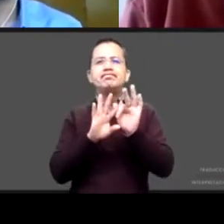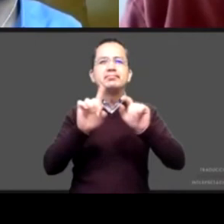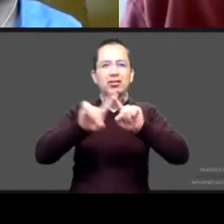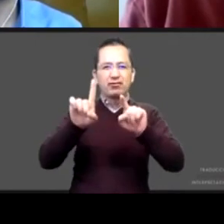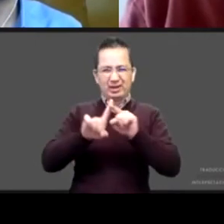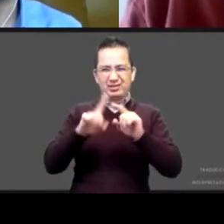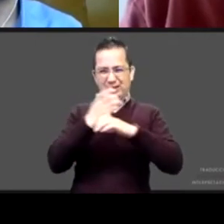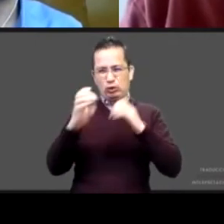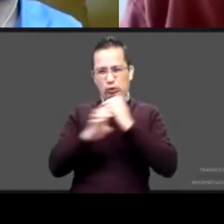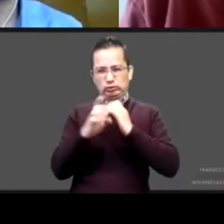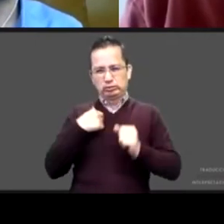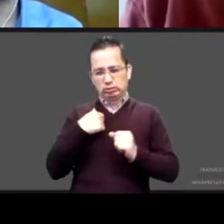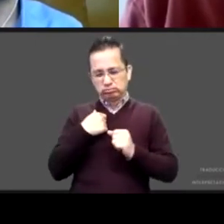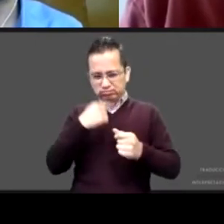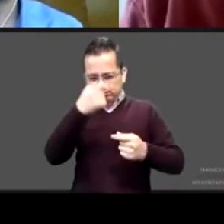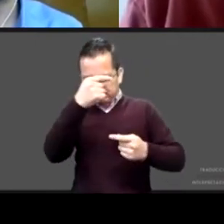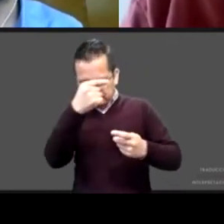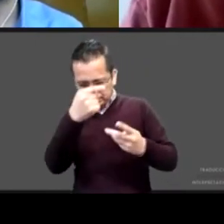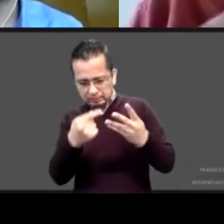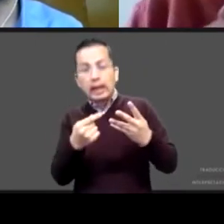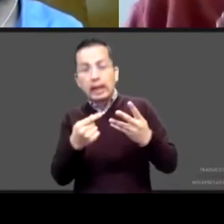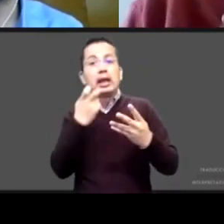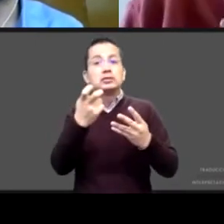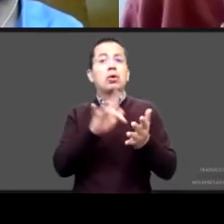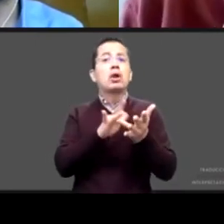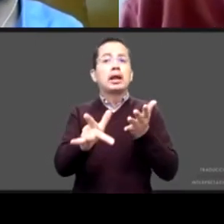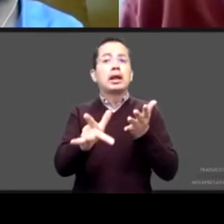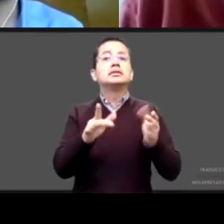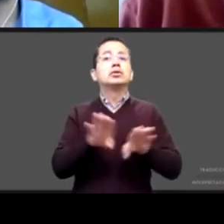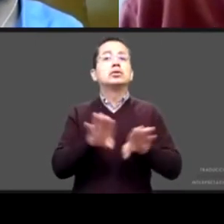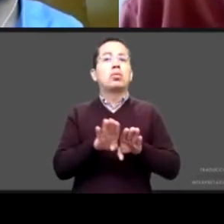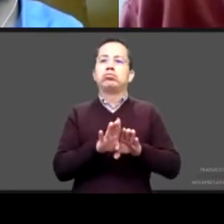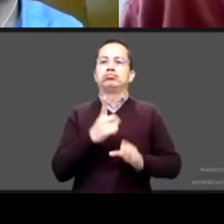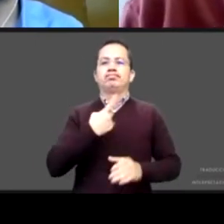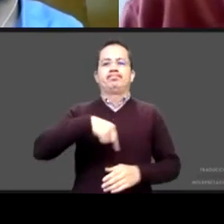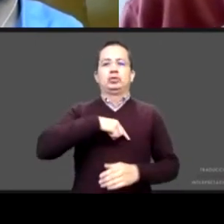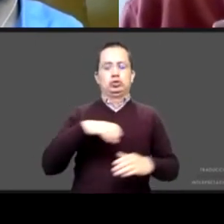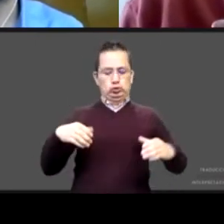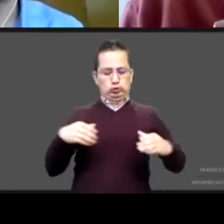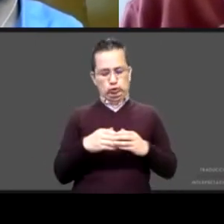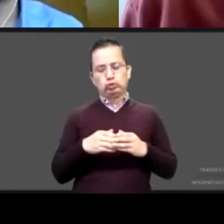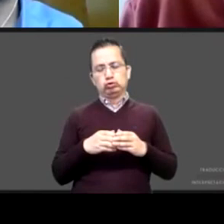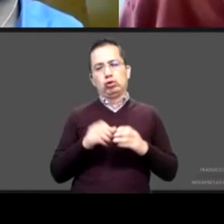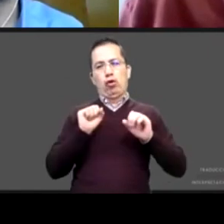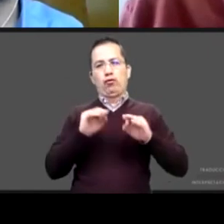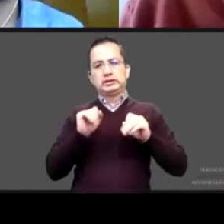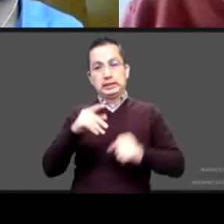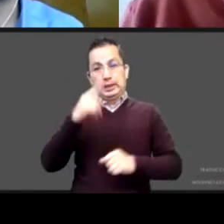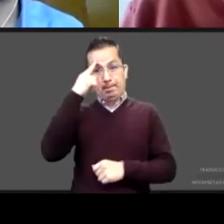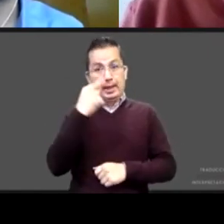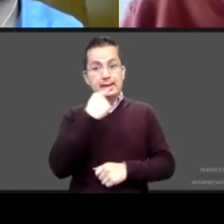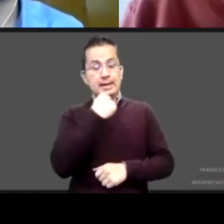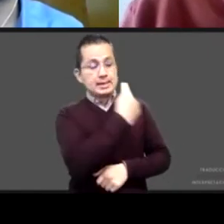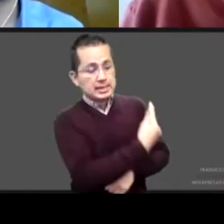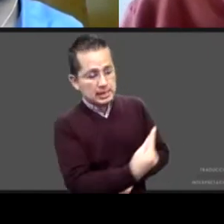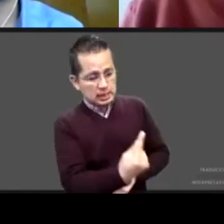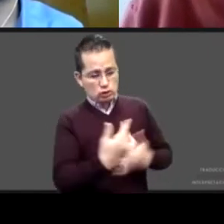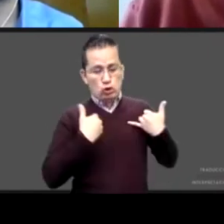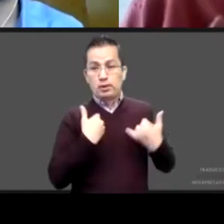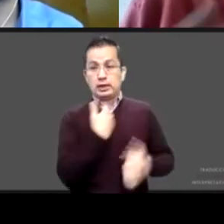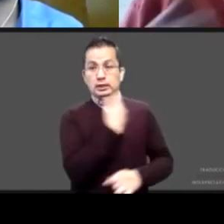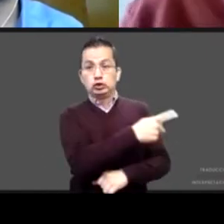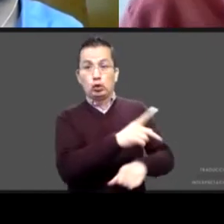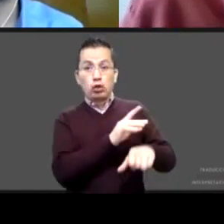trabajo en equipo del área de promoción y protección de derechos. Por lo tanto, estaré tratando